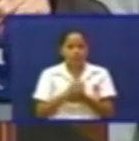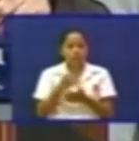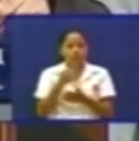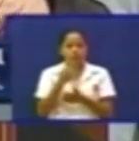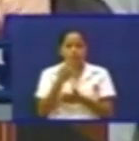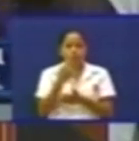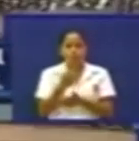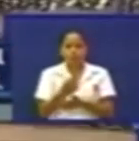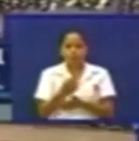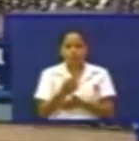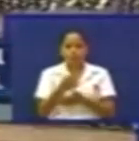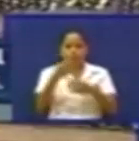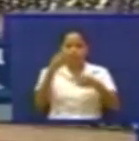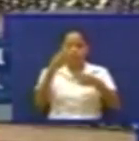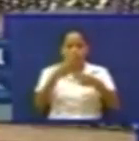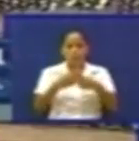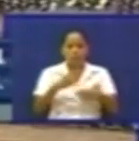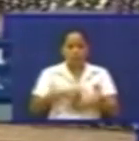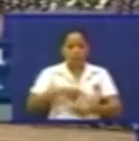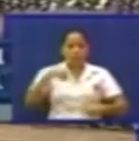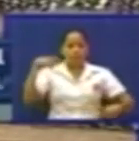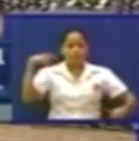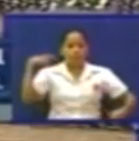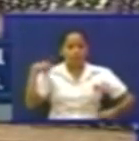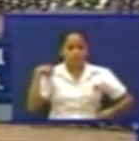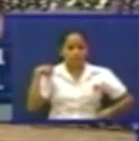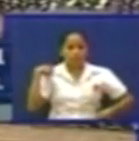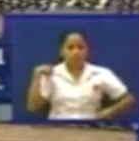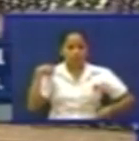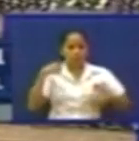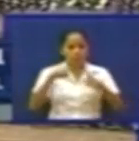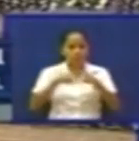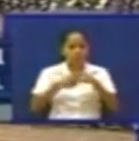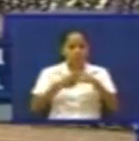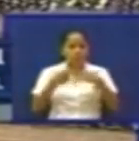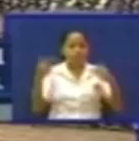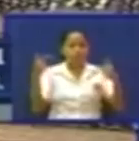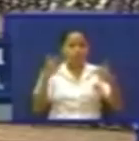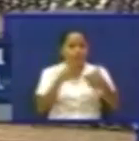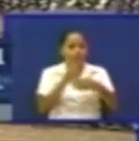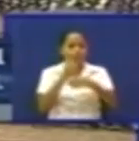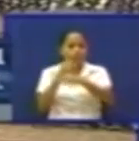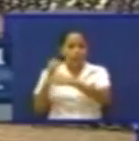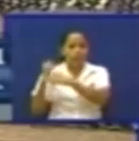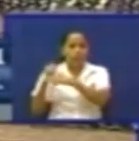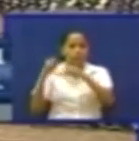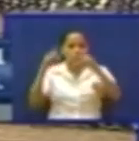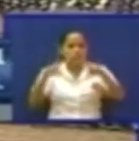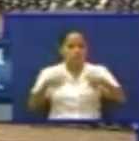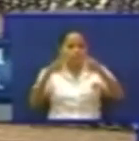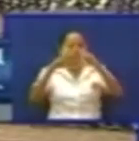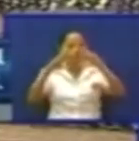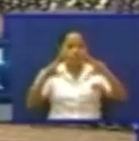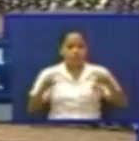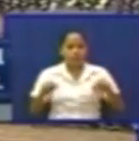resulta que se nombra presidente y empieza a fusilar nicaragüenses,